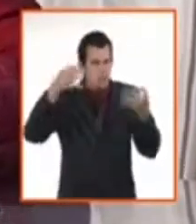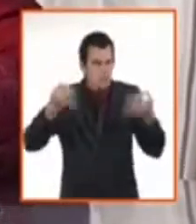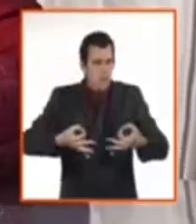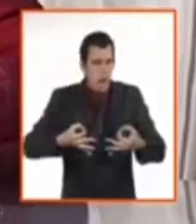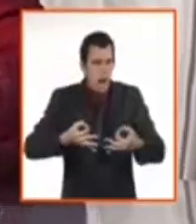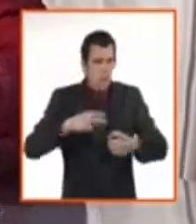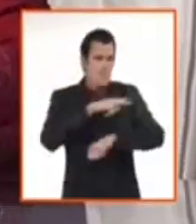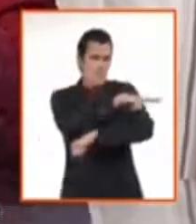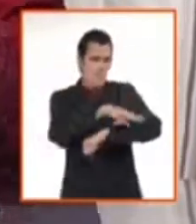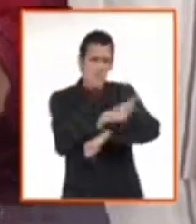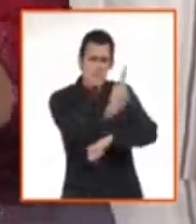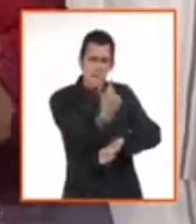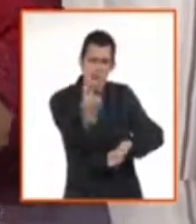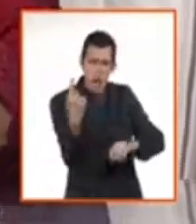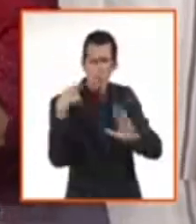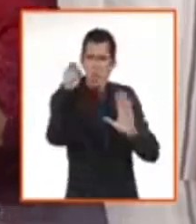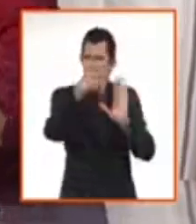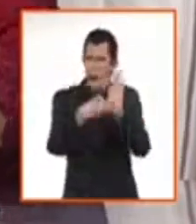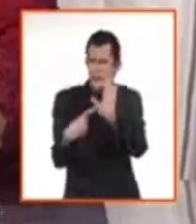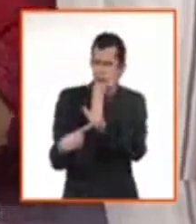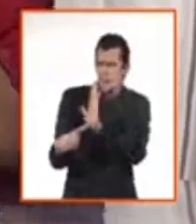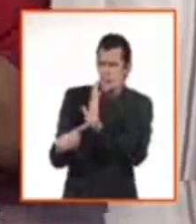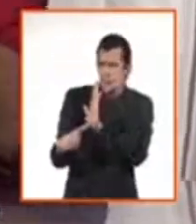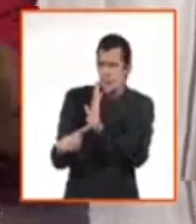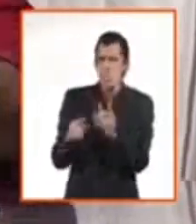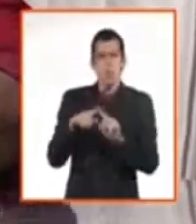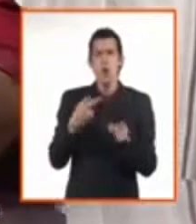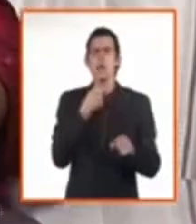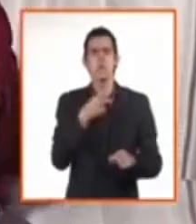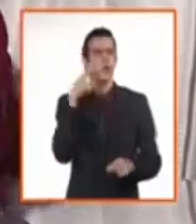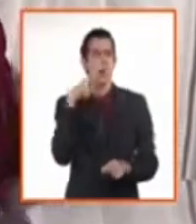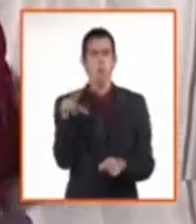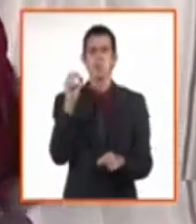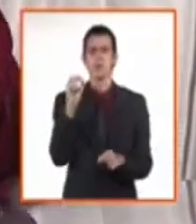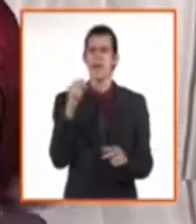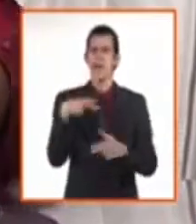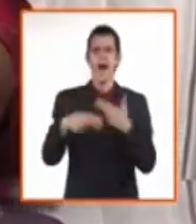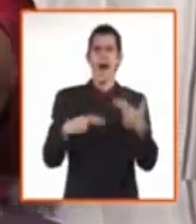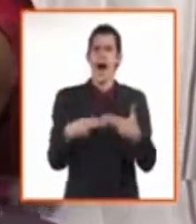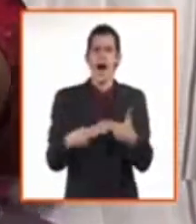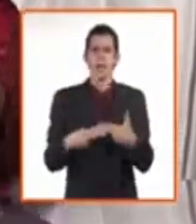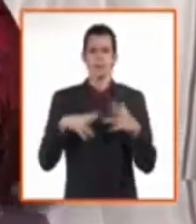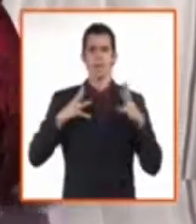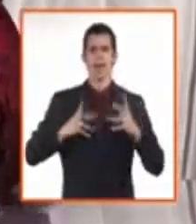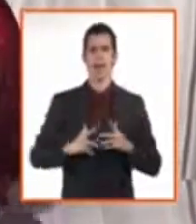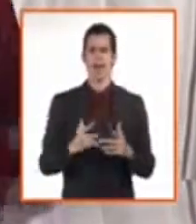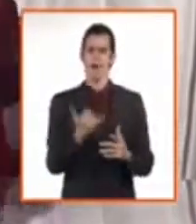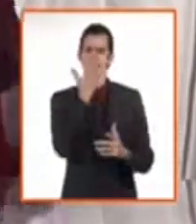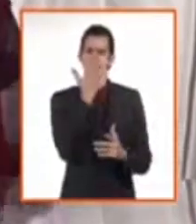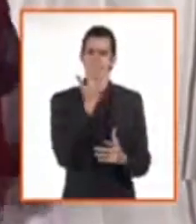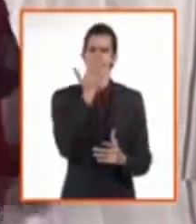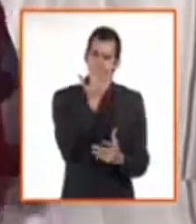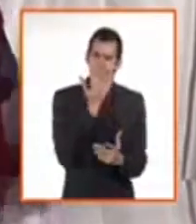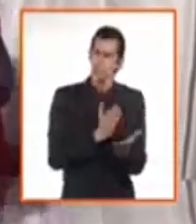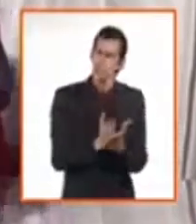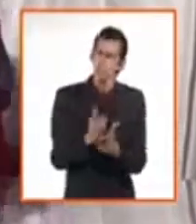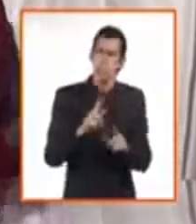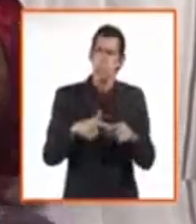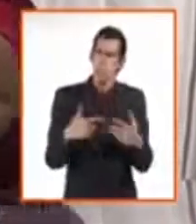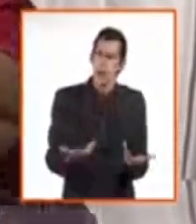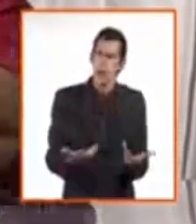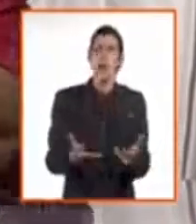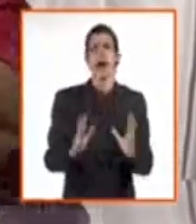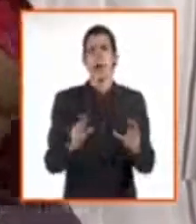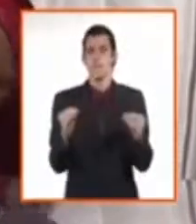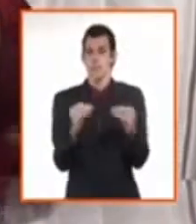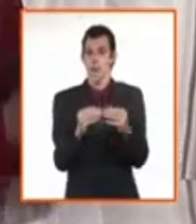conozca entonces aquí tú estás advirtiendo que se repiten las fórmulas que están planteando la américa en la zanahoria